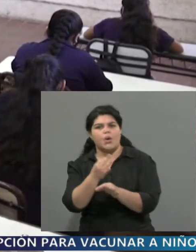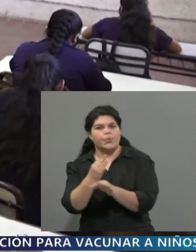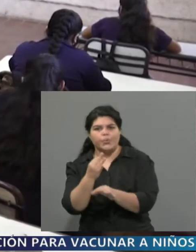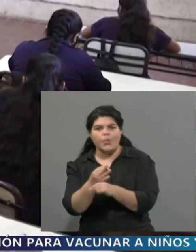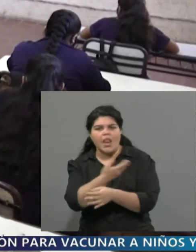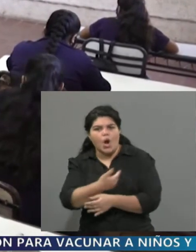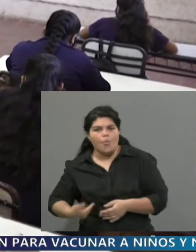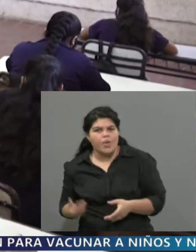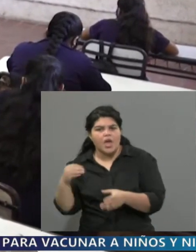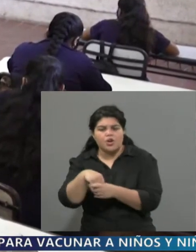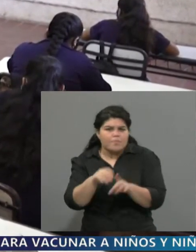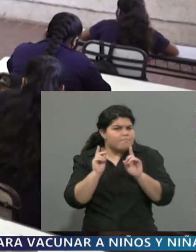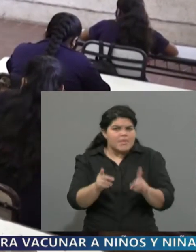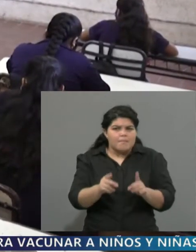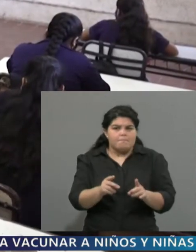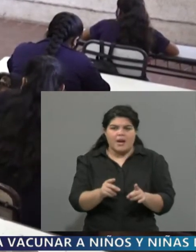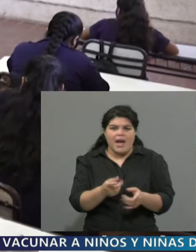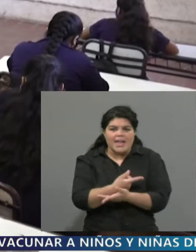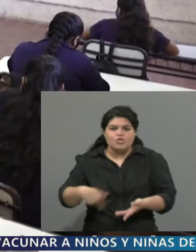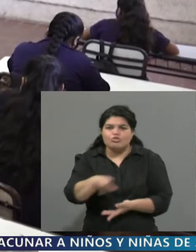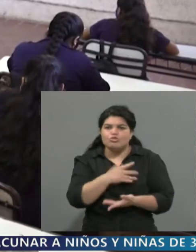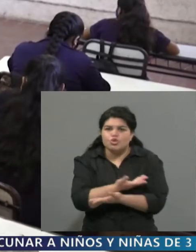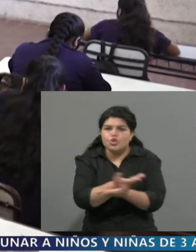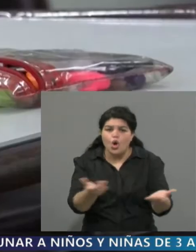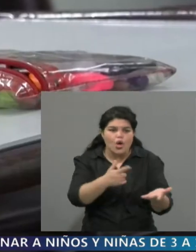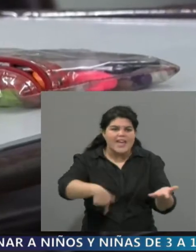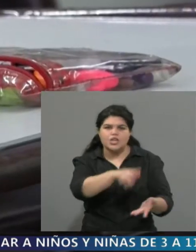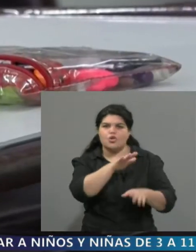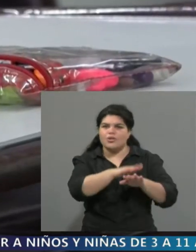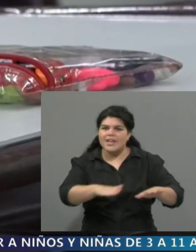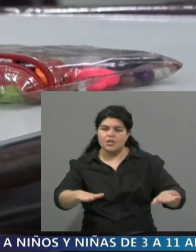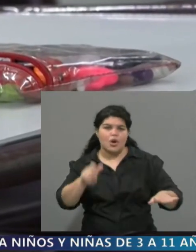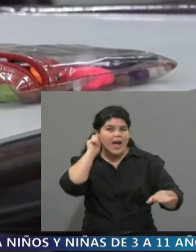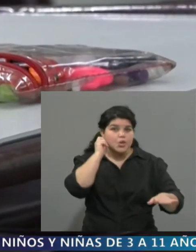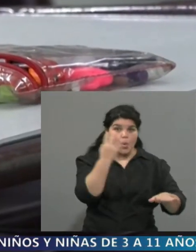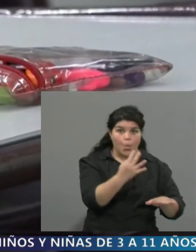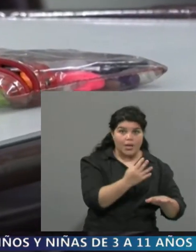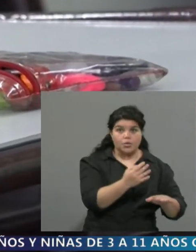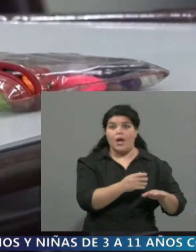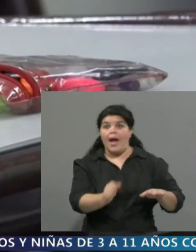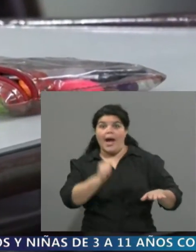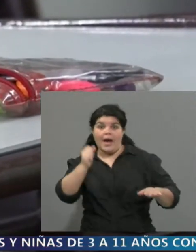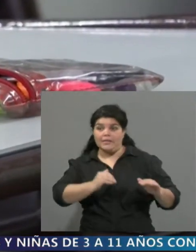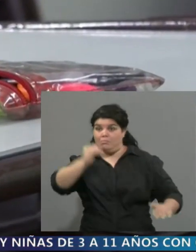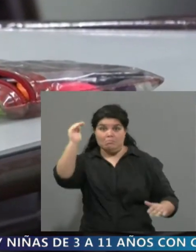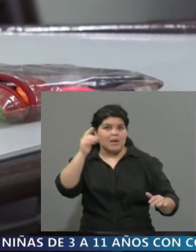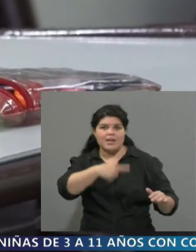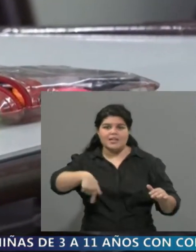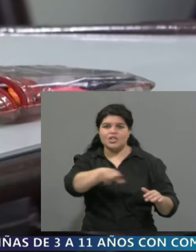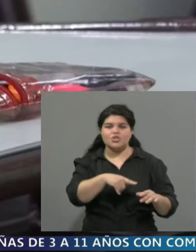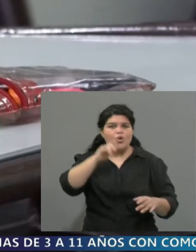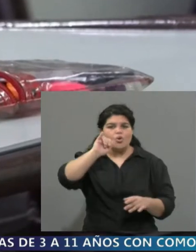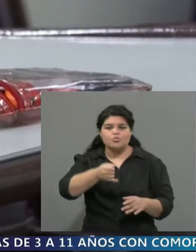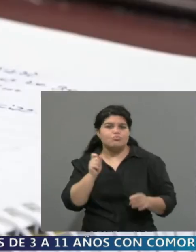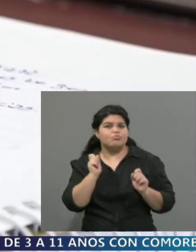entendiendo a niños, niñas y niñas como sujetos de derecho y no como propiedad de sus padres o madres. Y con esto me refiero